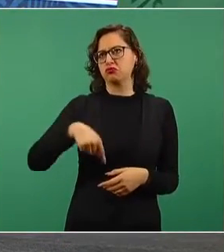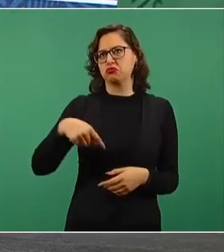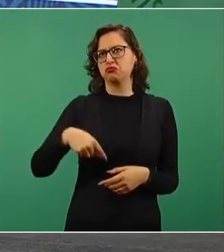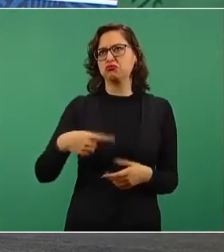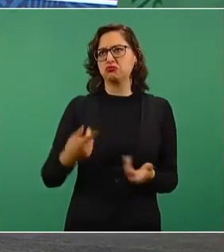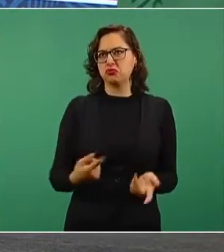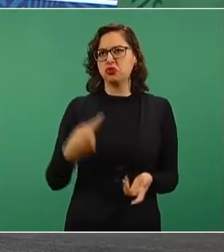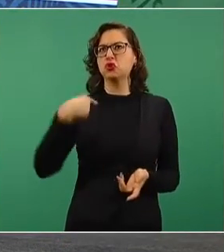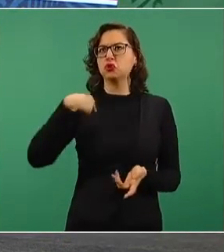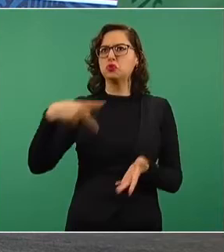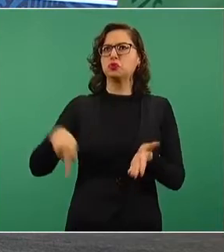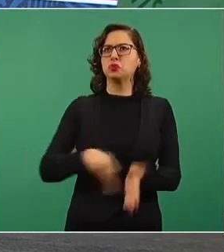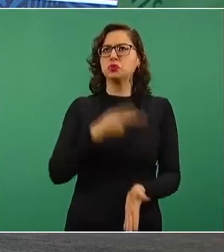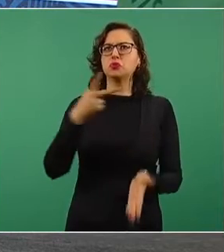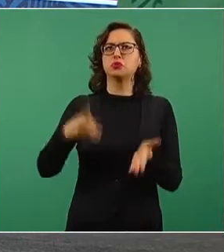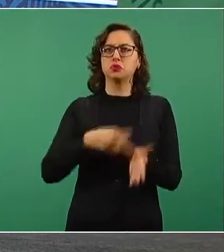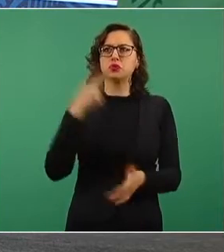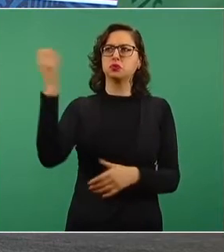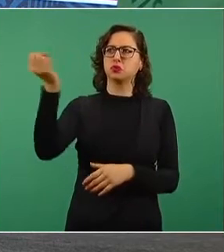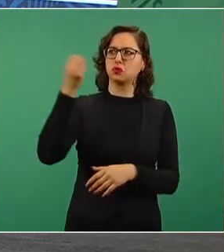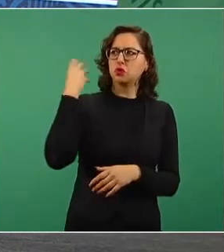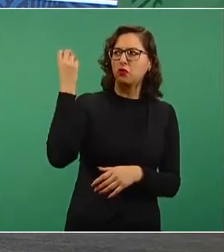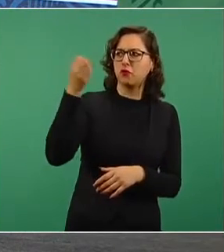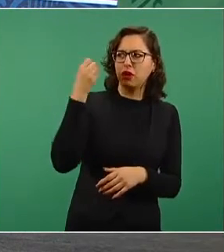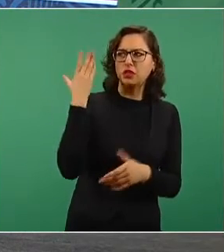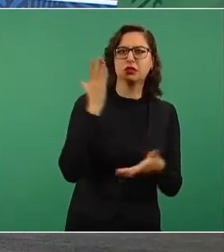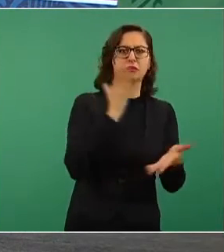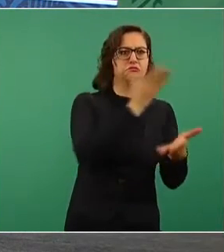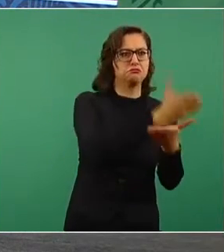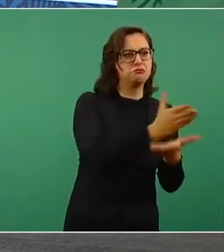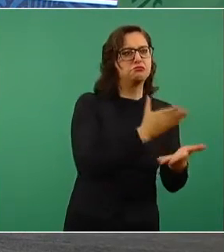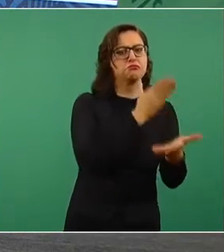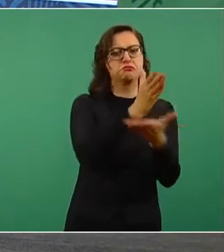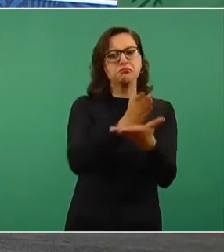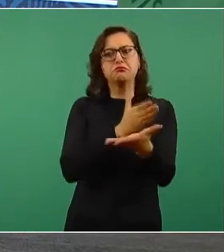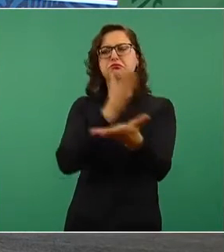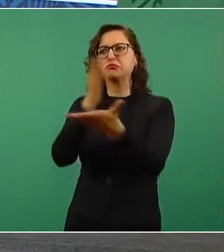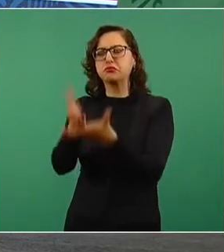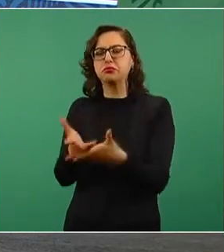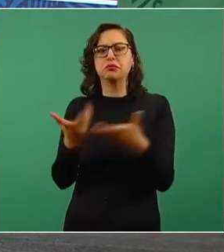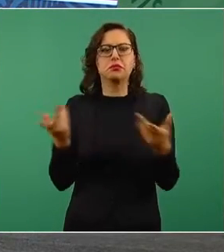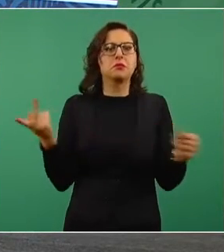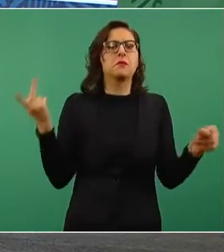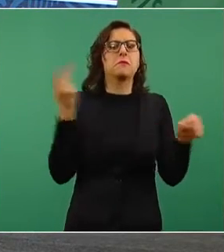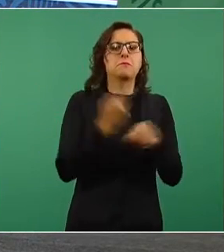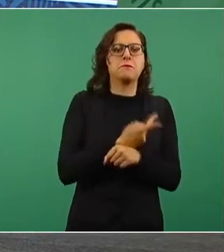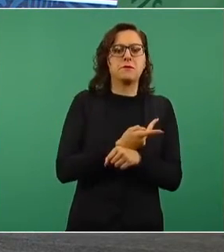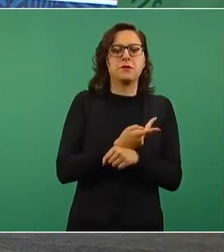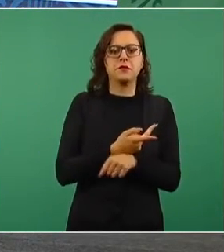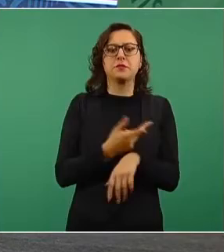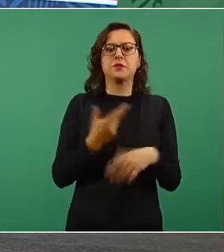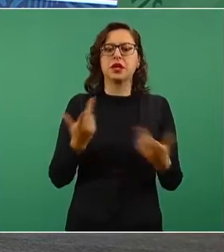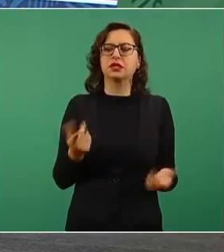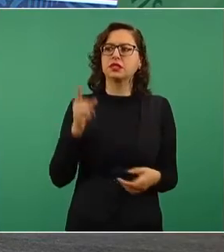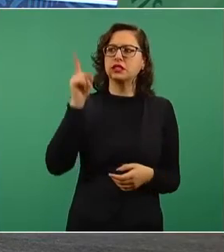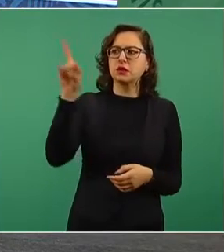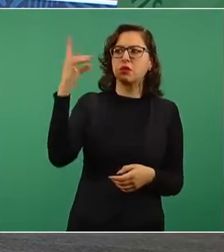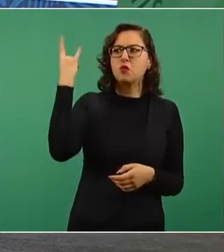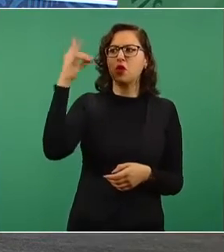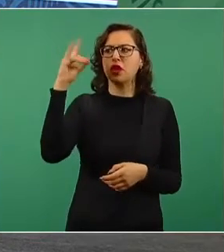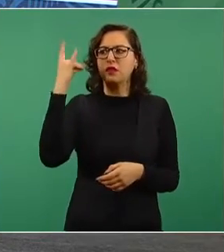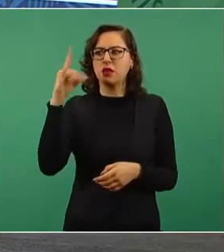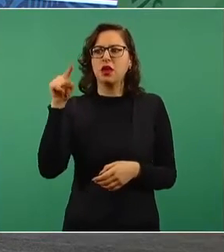sobre lo que había sucedido, sobre lo que habíamos hecho en Bolivia con nuestro modelo económico,